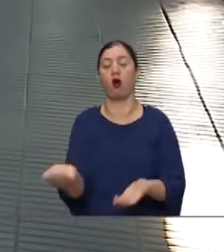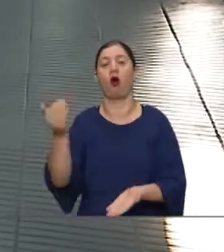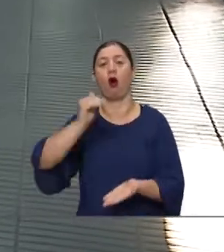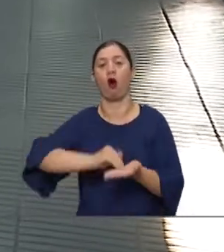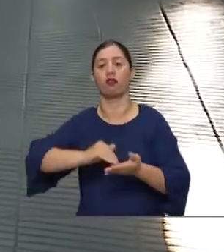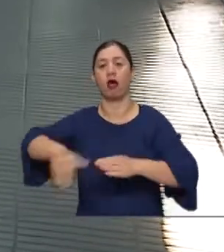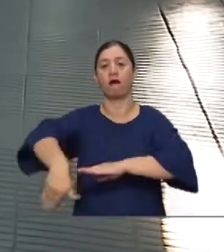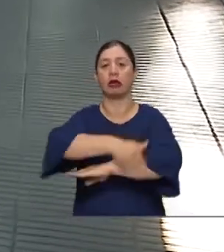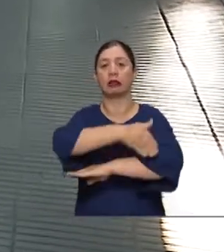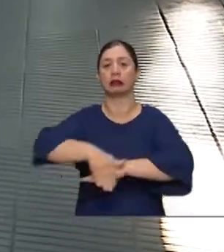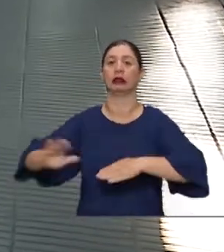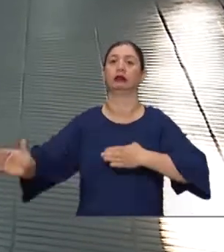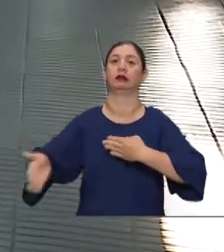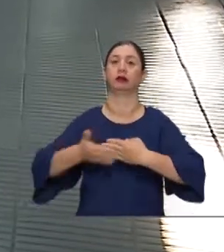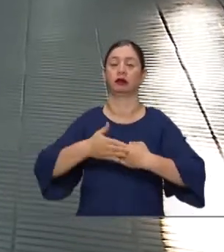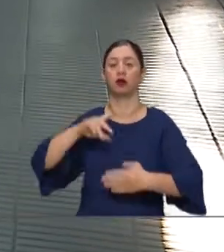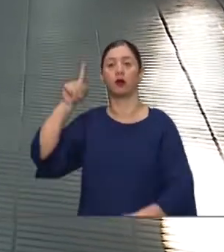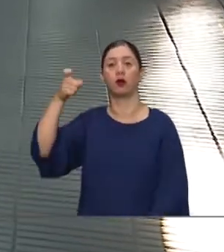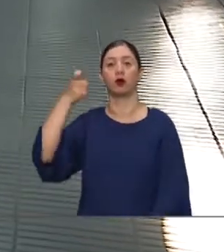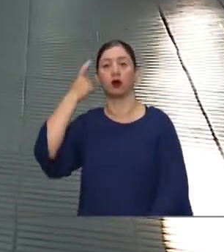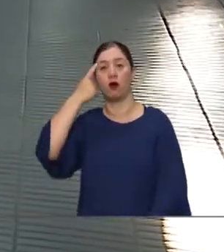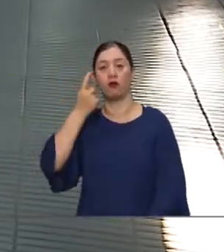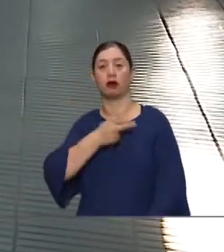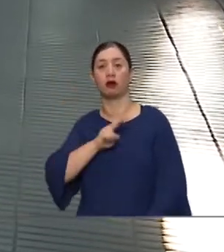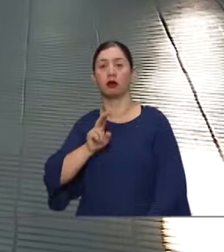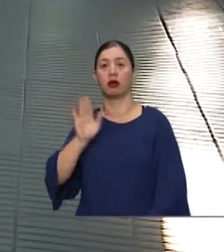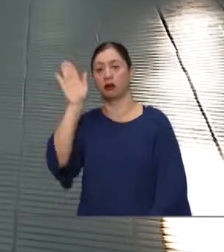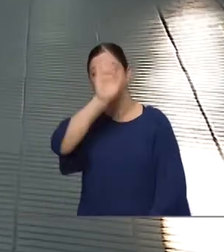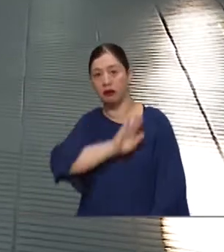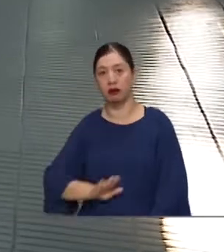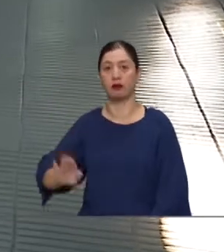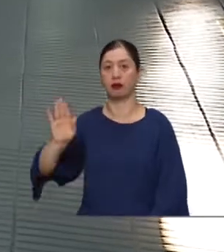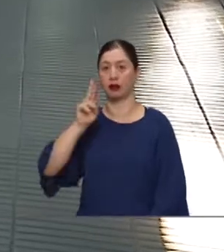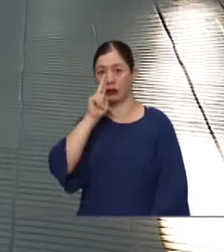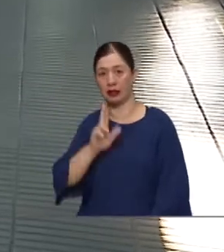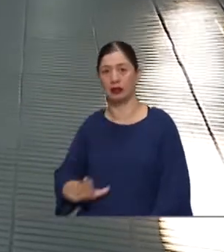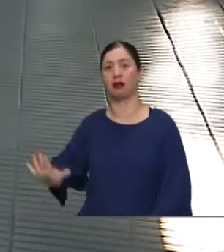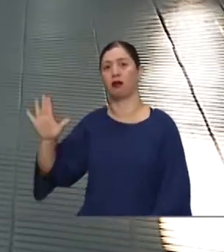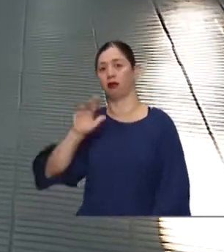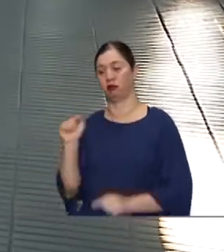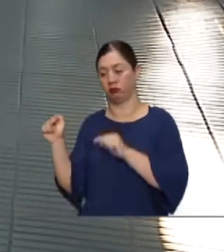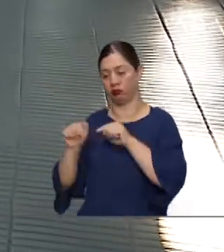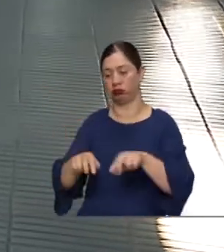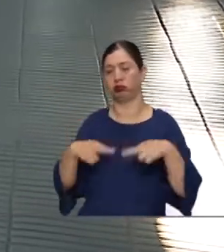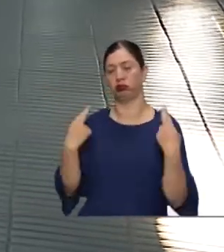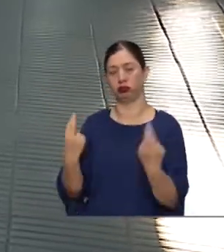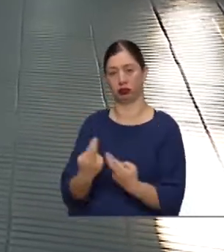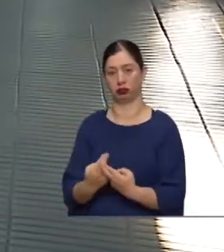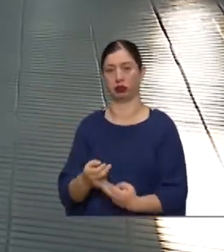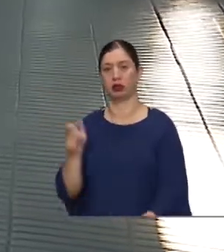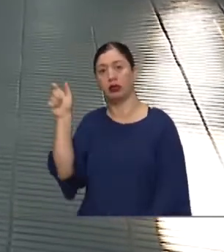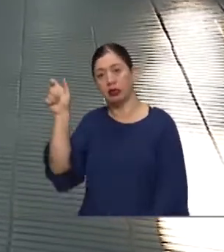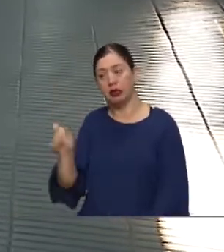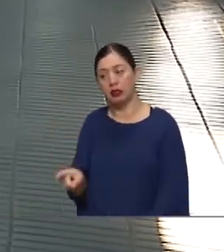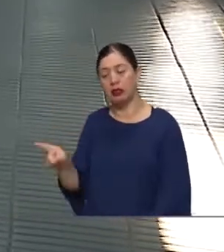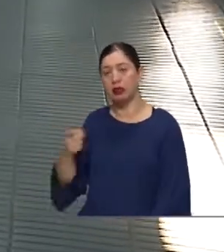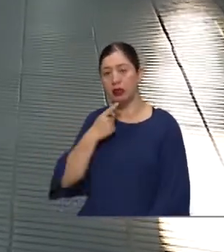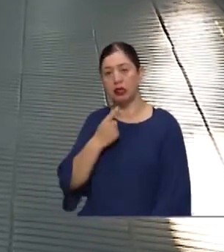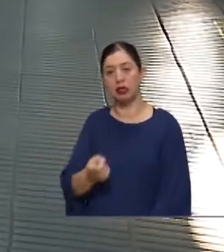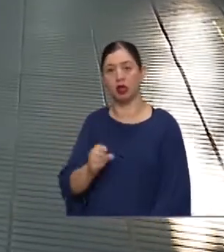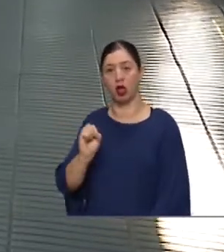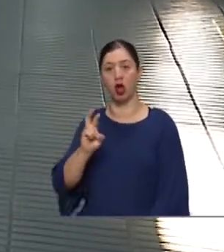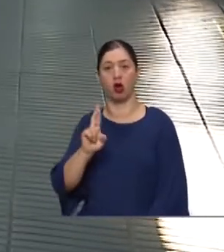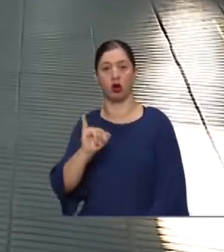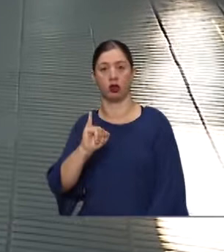tener reuniones con delegados del gobierno departamental y nacional. Justamente esto es lo que dice uno de los consejeros de